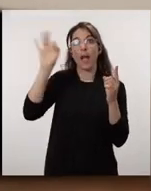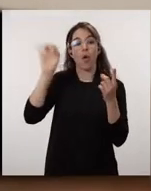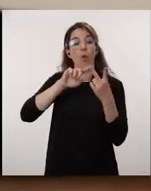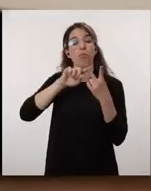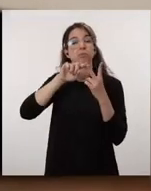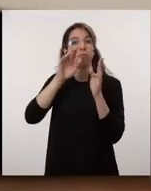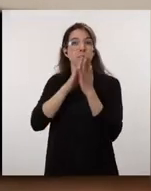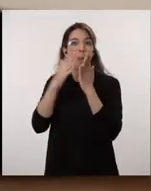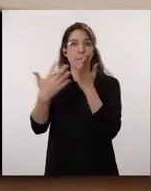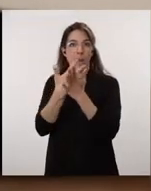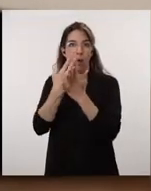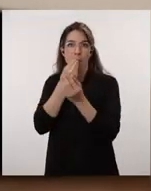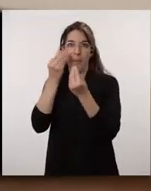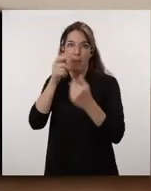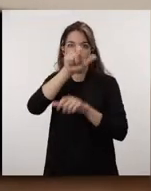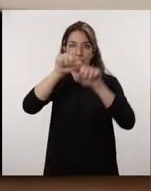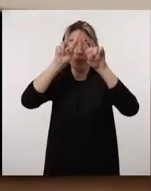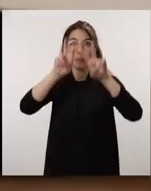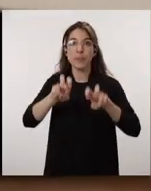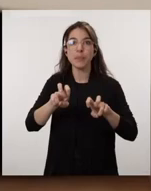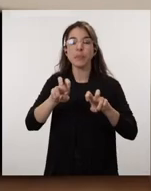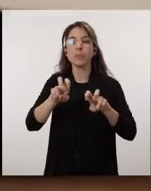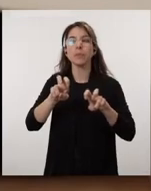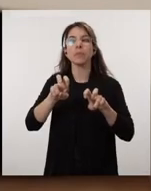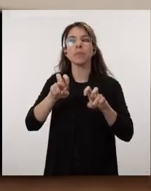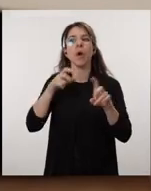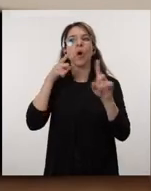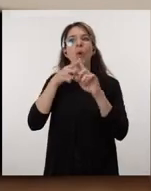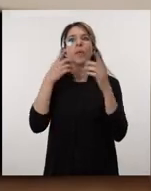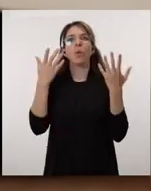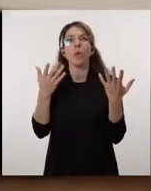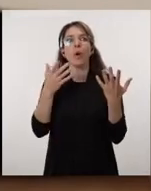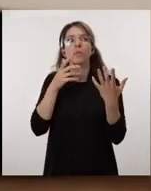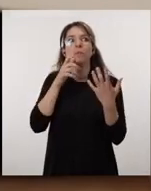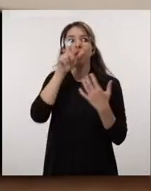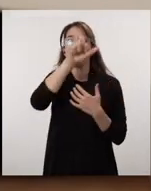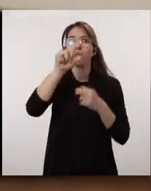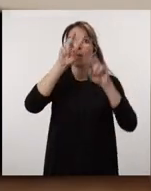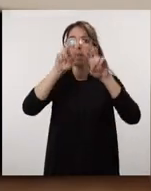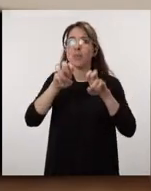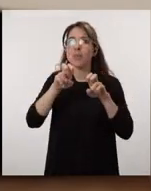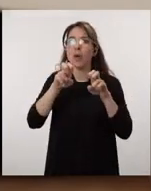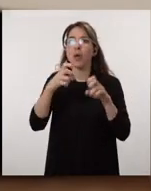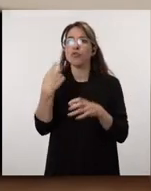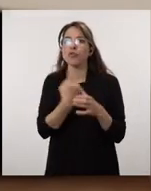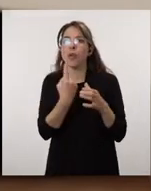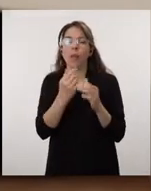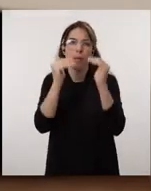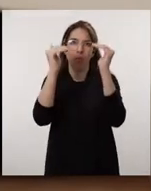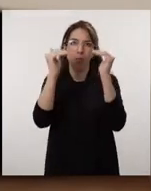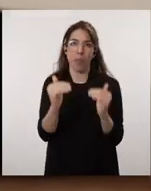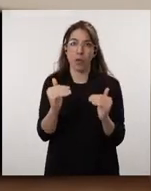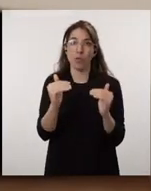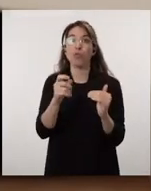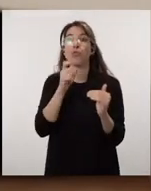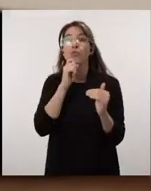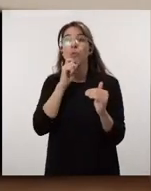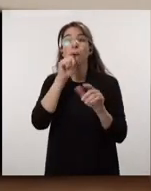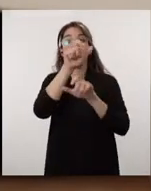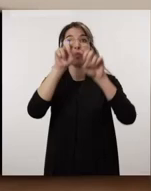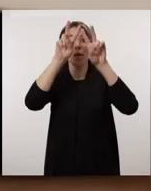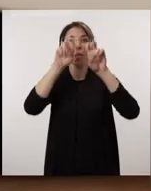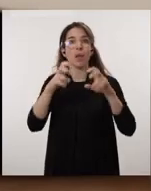es el manual de bienvenida a los investigadores intenta paliar o ayudar en esa soledad acompañando desde el principio a los